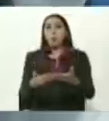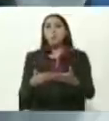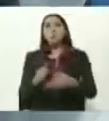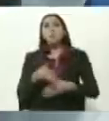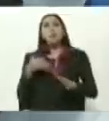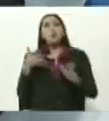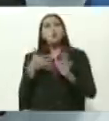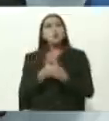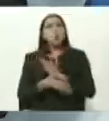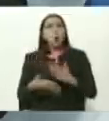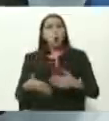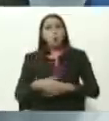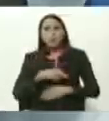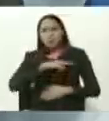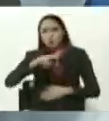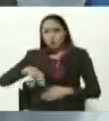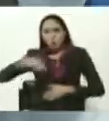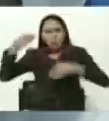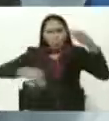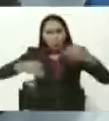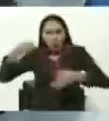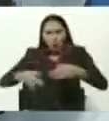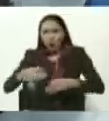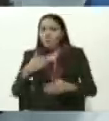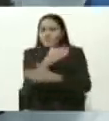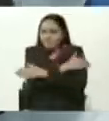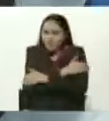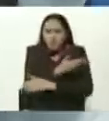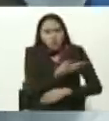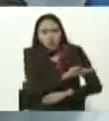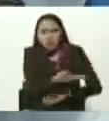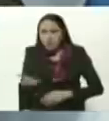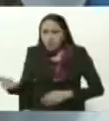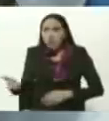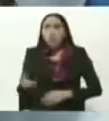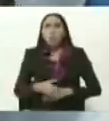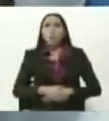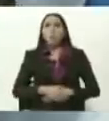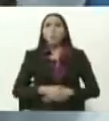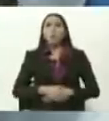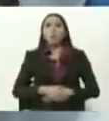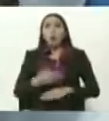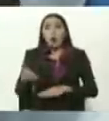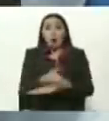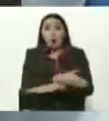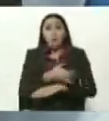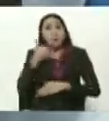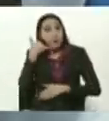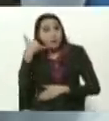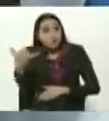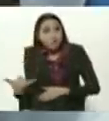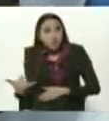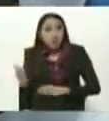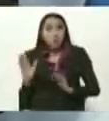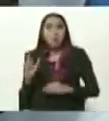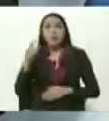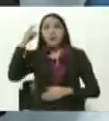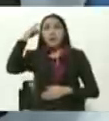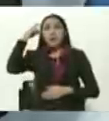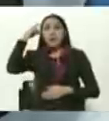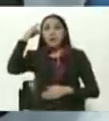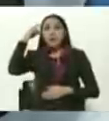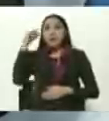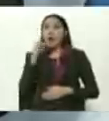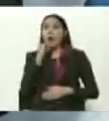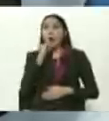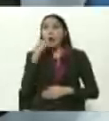por nuestros fiscales, a quienes felicito, con ellos hablé telefónicamente el día de esta